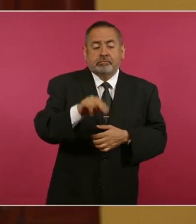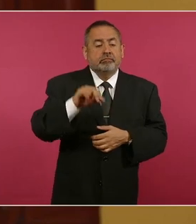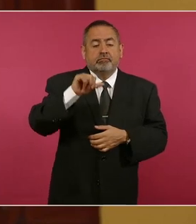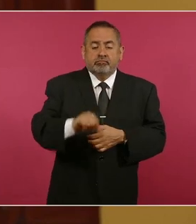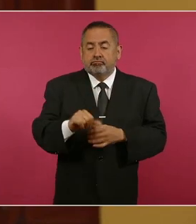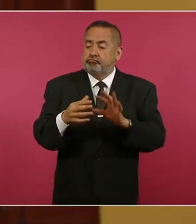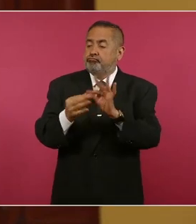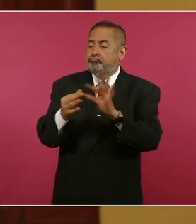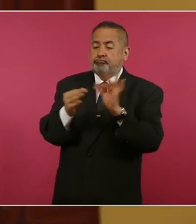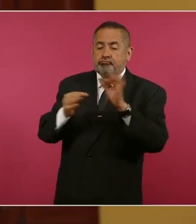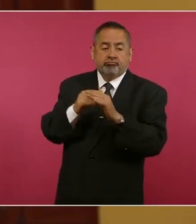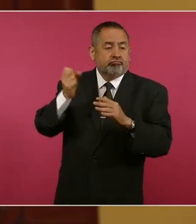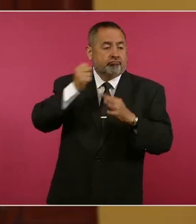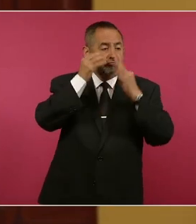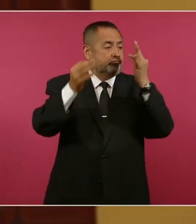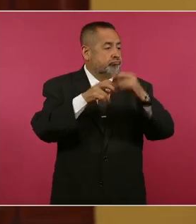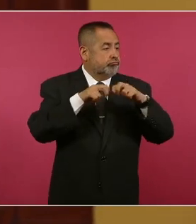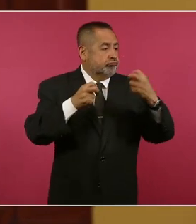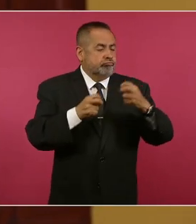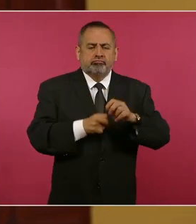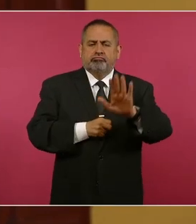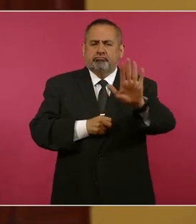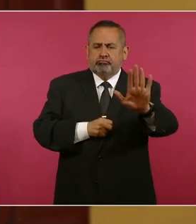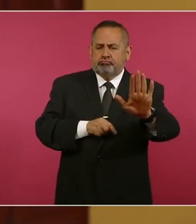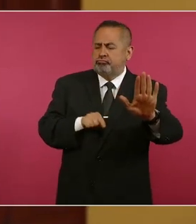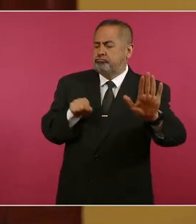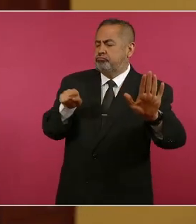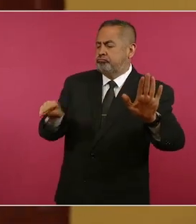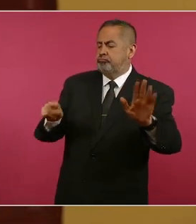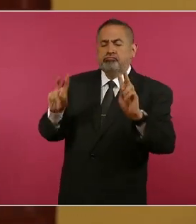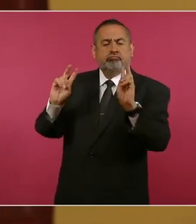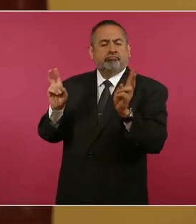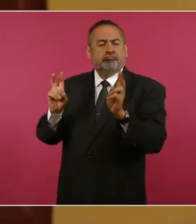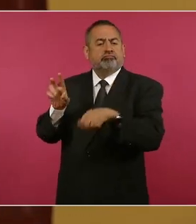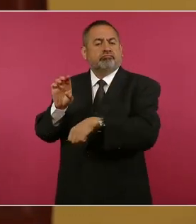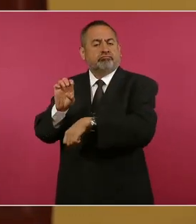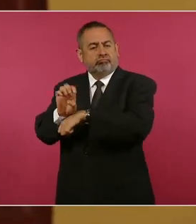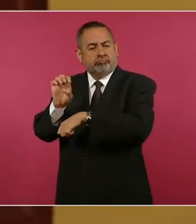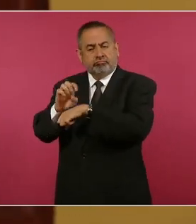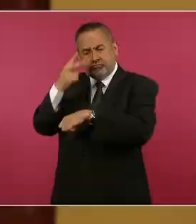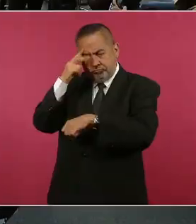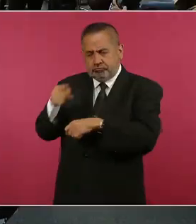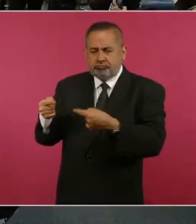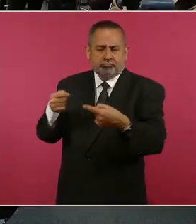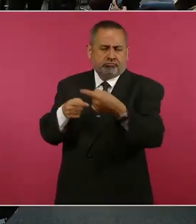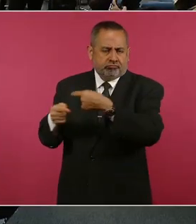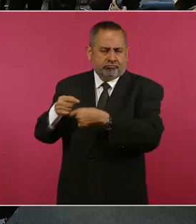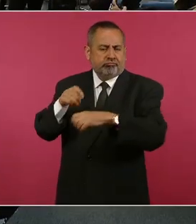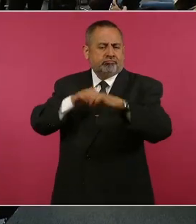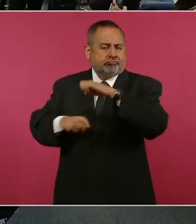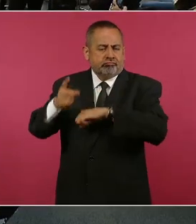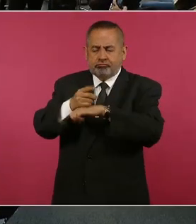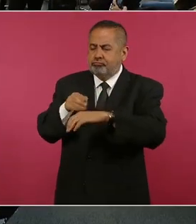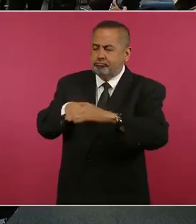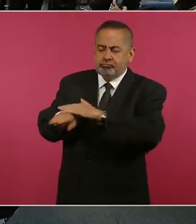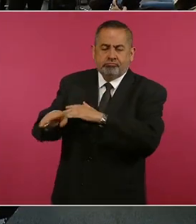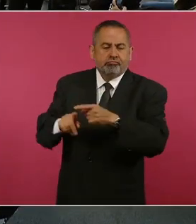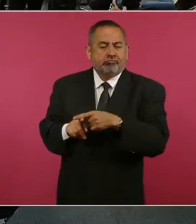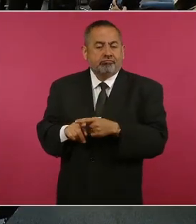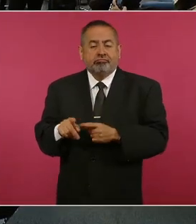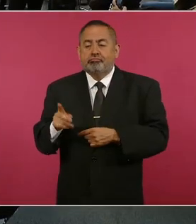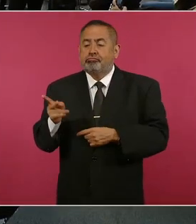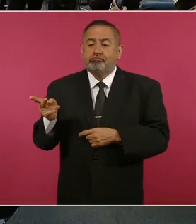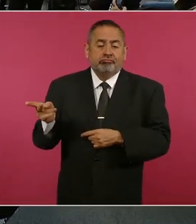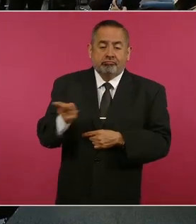un paréntesis en una junta gubernamental y se refirió al tema diplomático que ejercen las embajadas. estos recintos